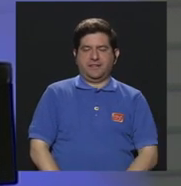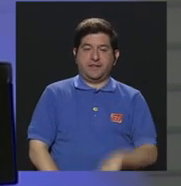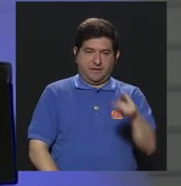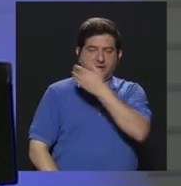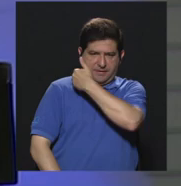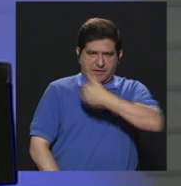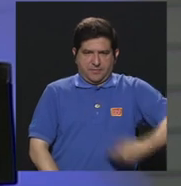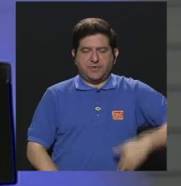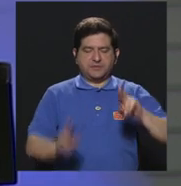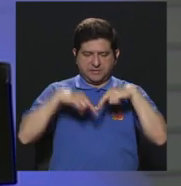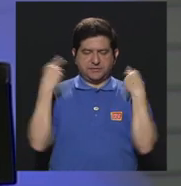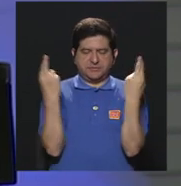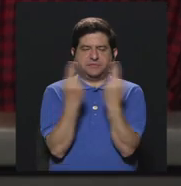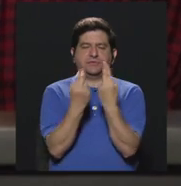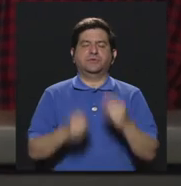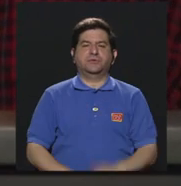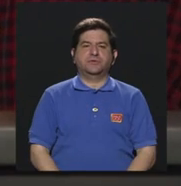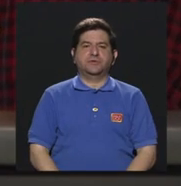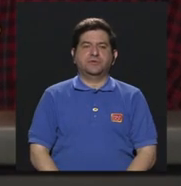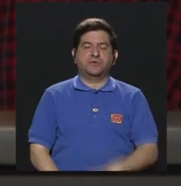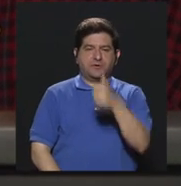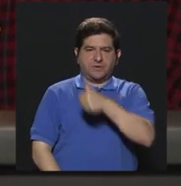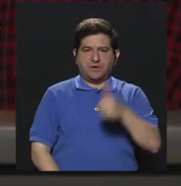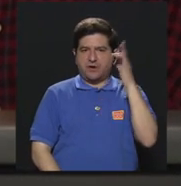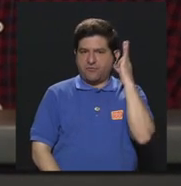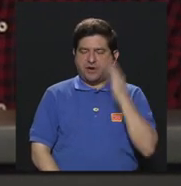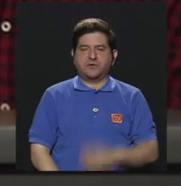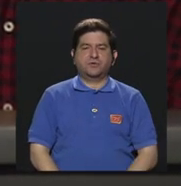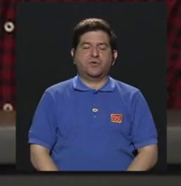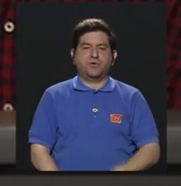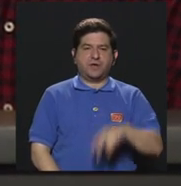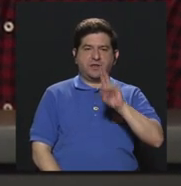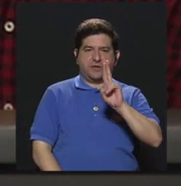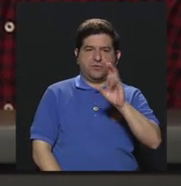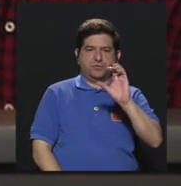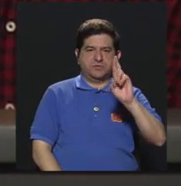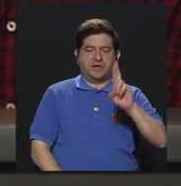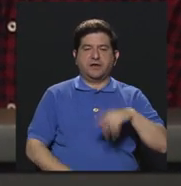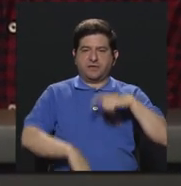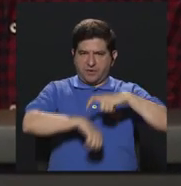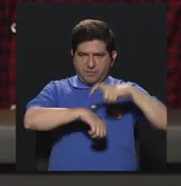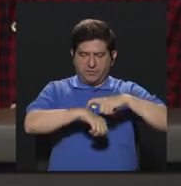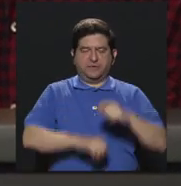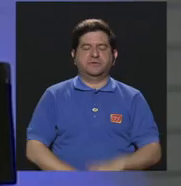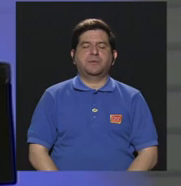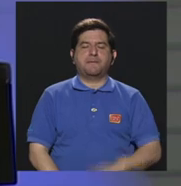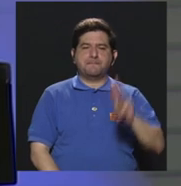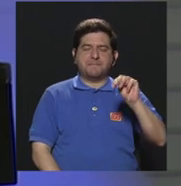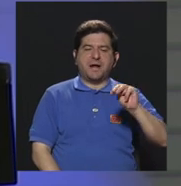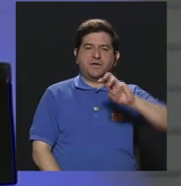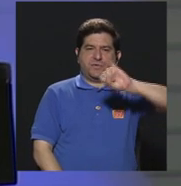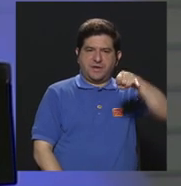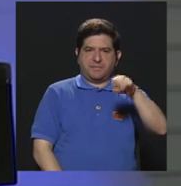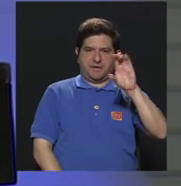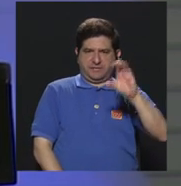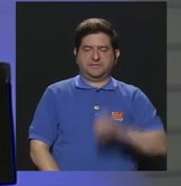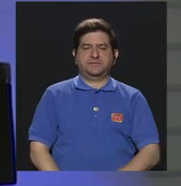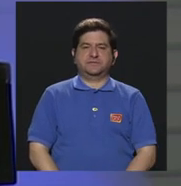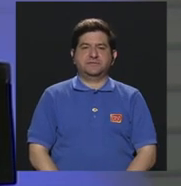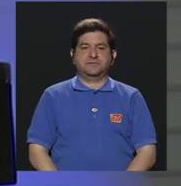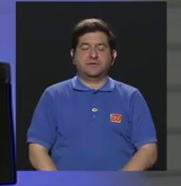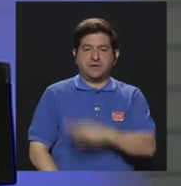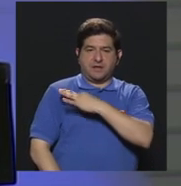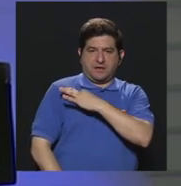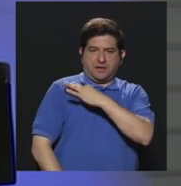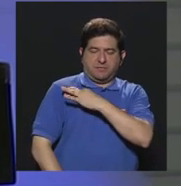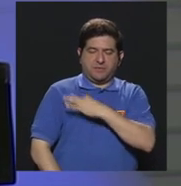preside esta sesión. A la señora rectora en ejercicio de la Universidad de Costa Rica, magistra Marjorie Jiménez Castro. A nuestro